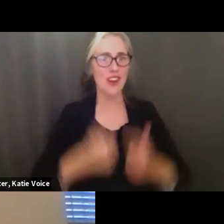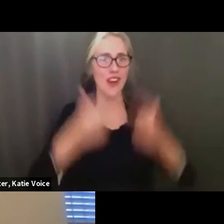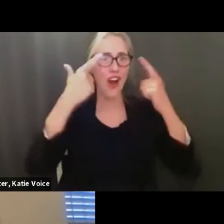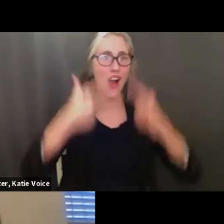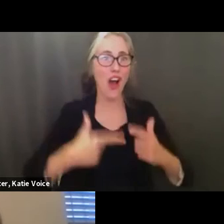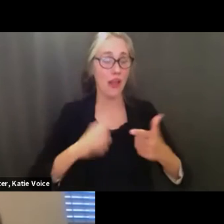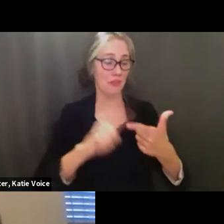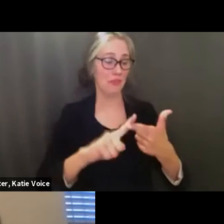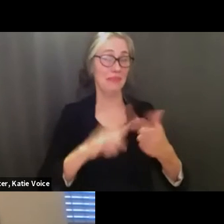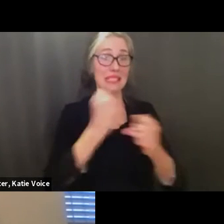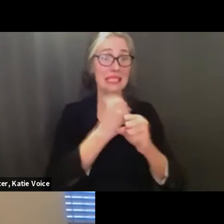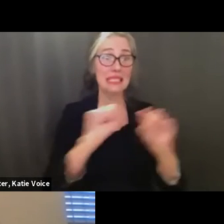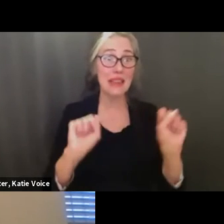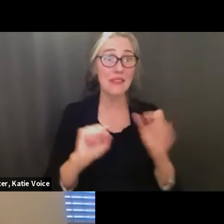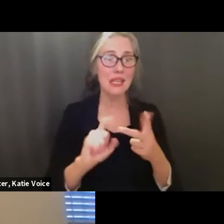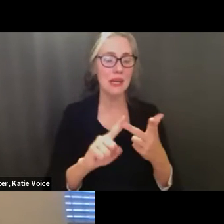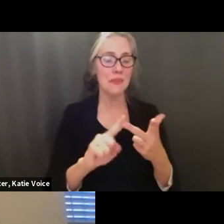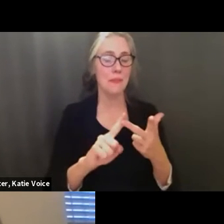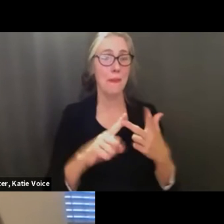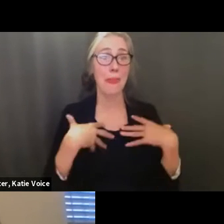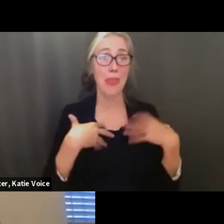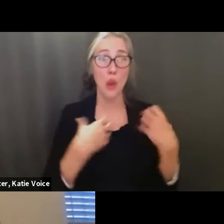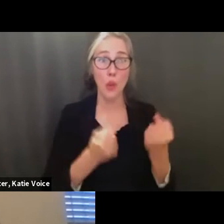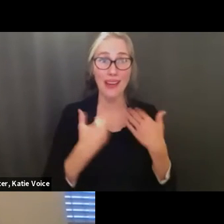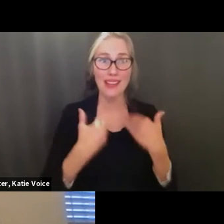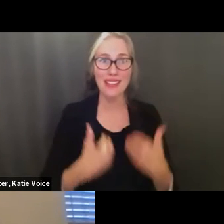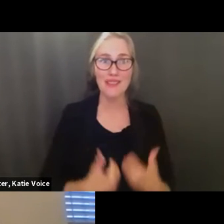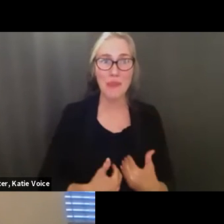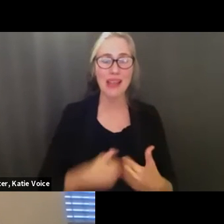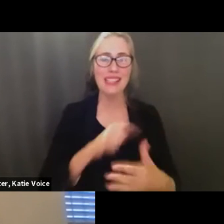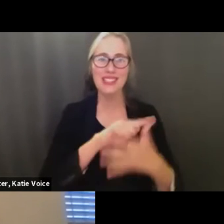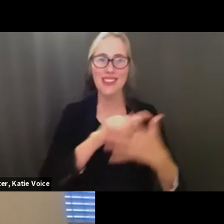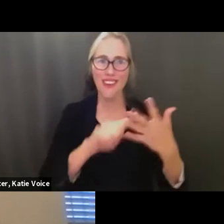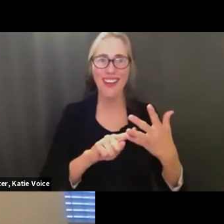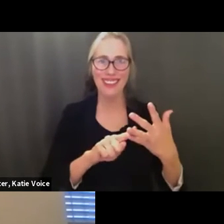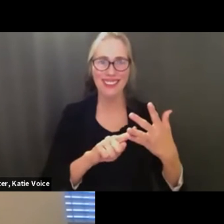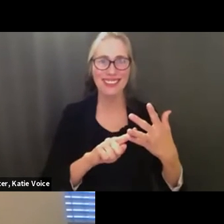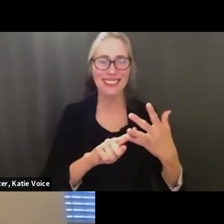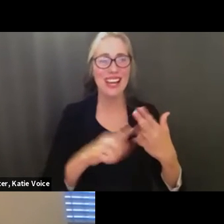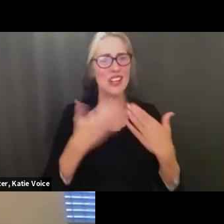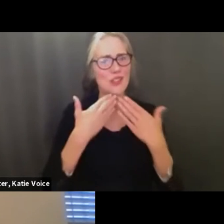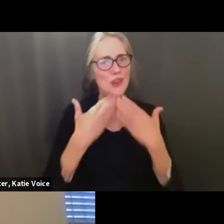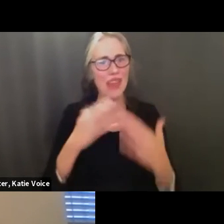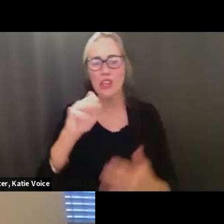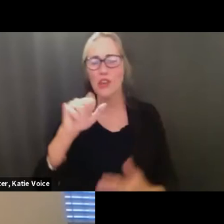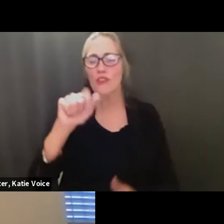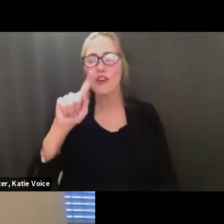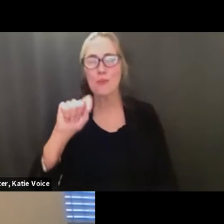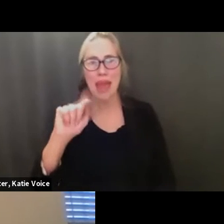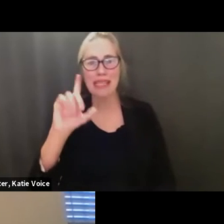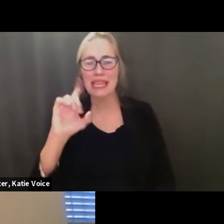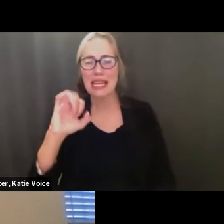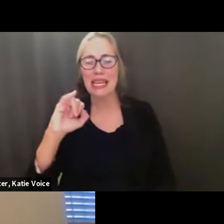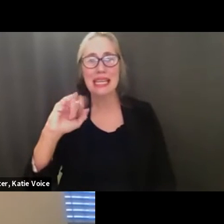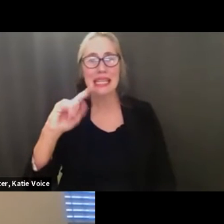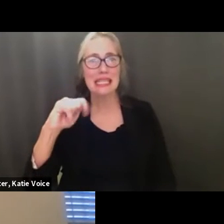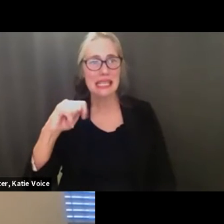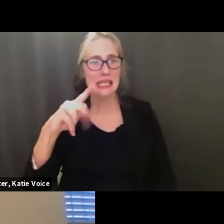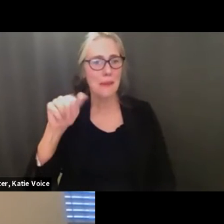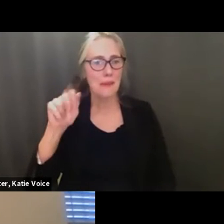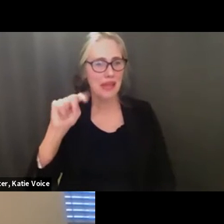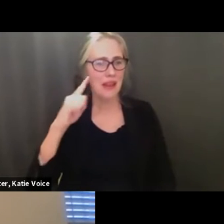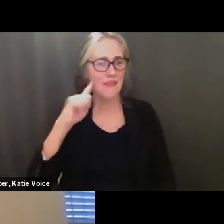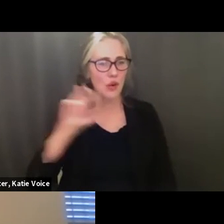las necesidades de los estudiantes, incluyendo la seguridad, el bienestar físico. Entonces, queremos darle las gracias a Matt